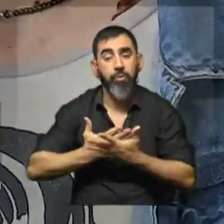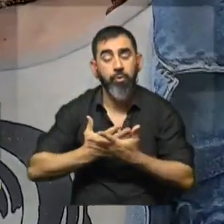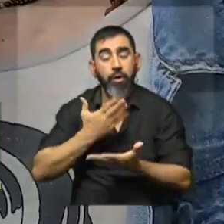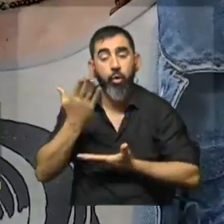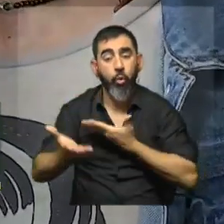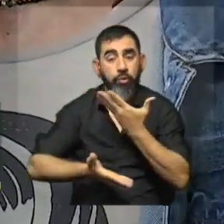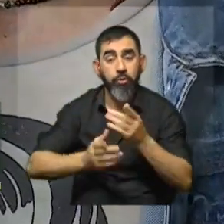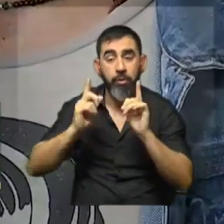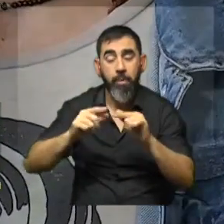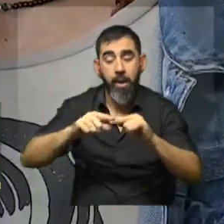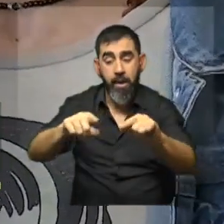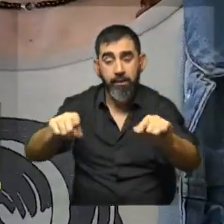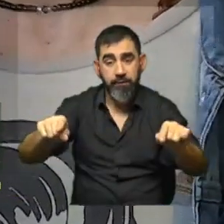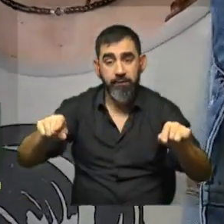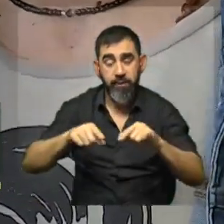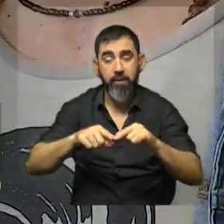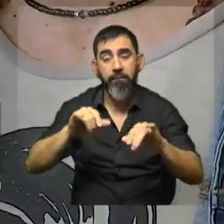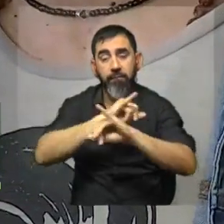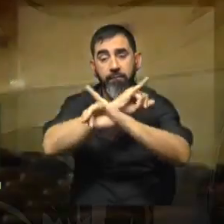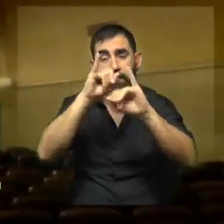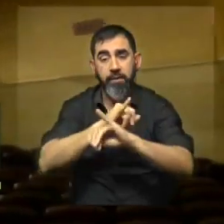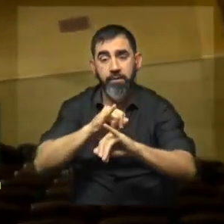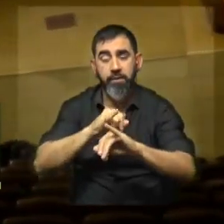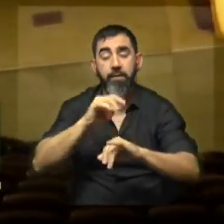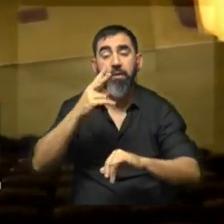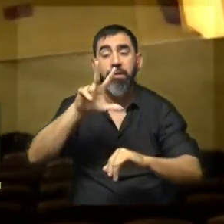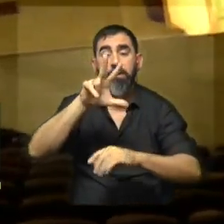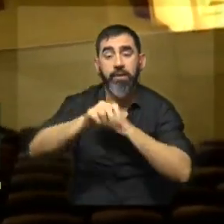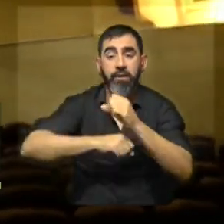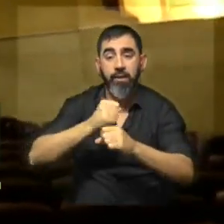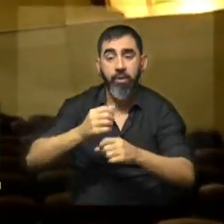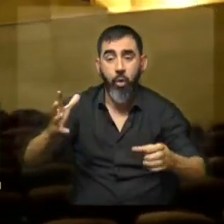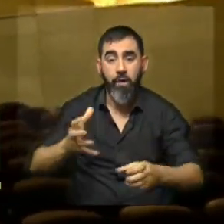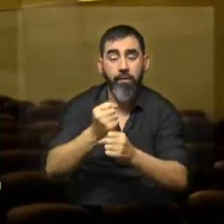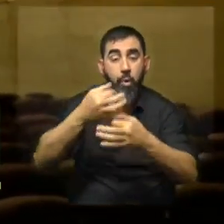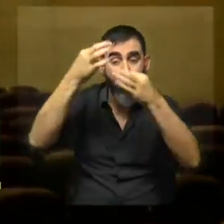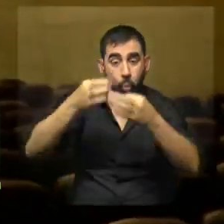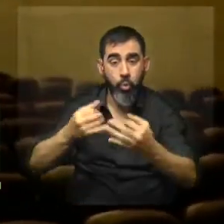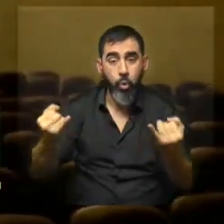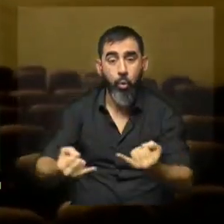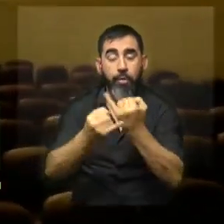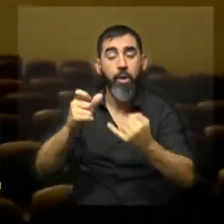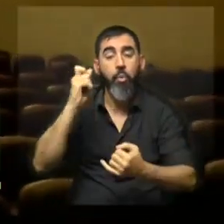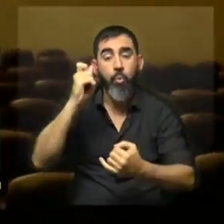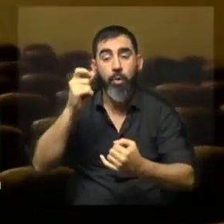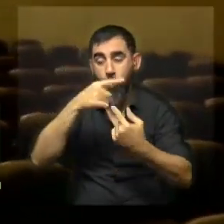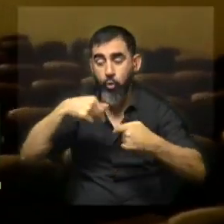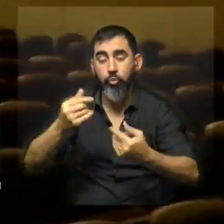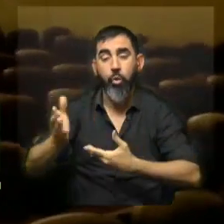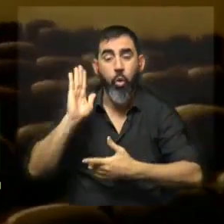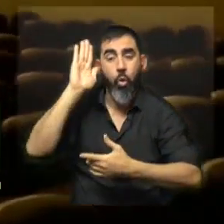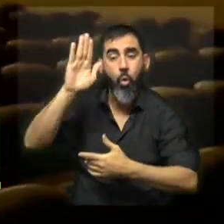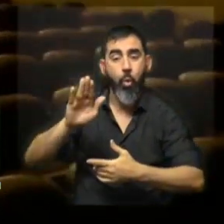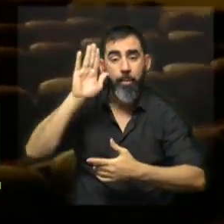también lo tiene la sala. Estamos muy felices de que la sala esté cumpliendo 23 años y que justo el día de su cumpleaños estemos haciendo este homenaje a